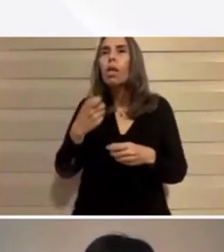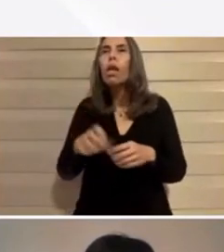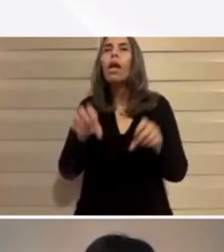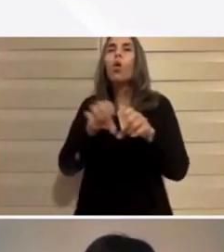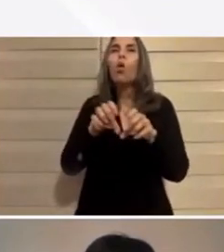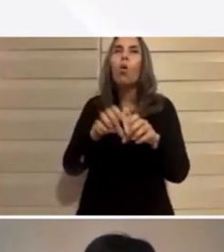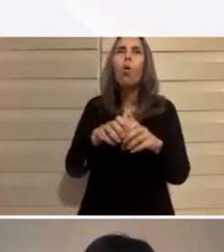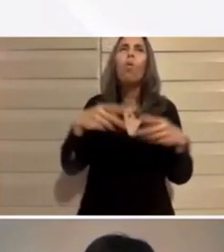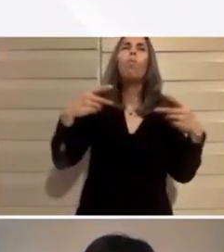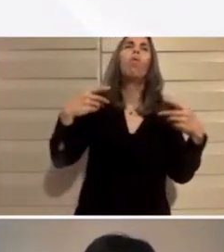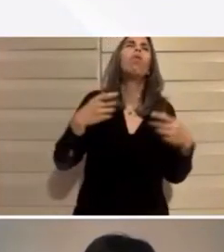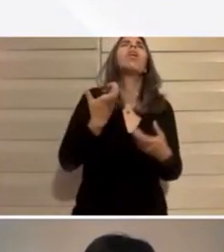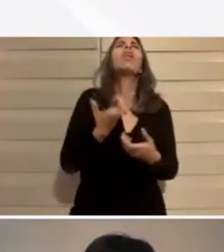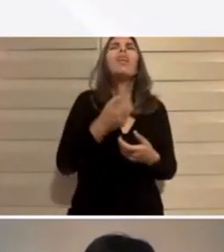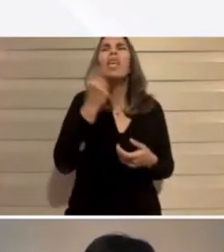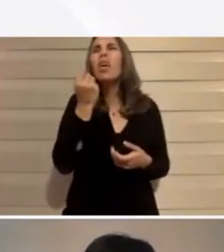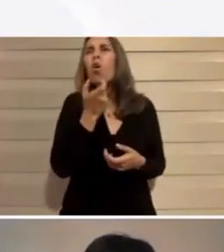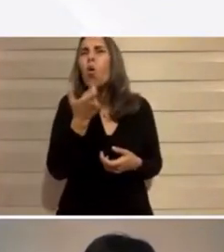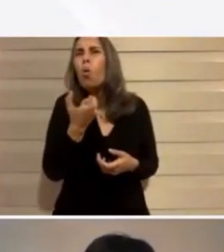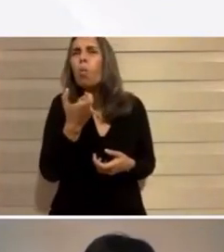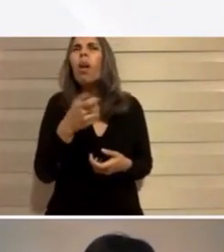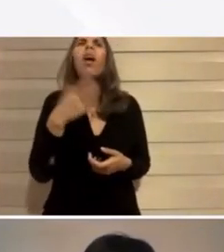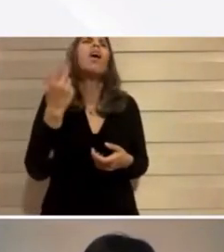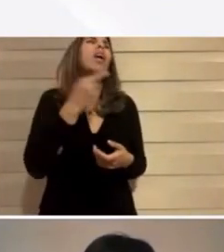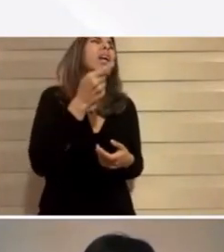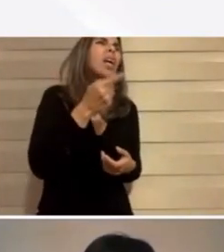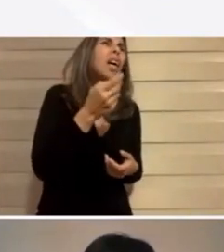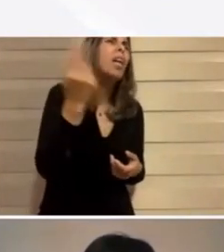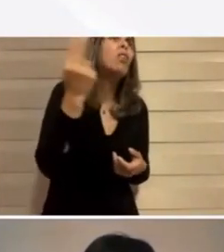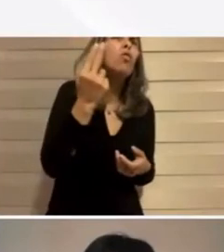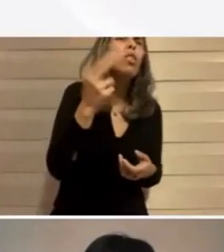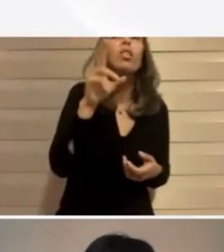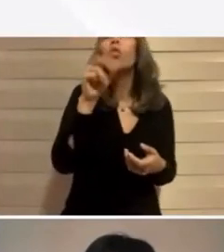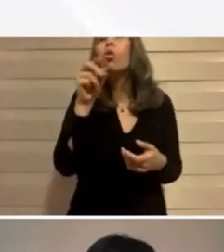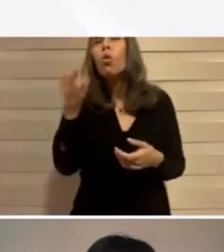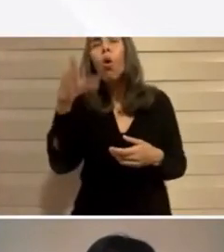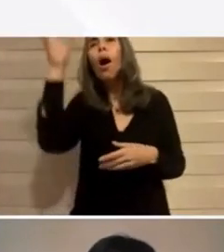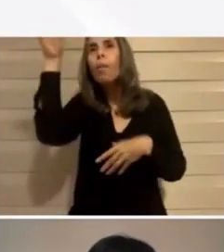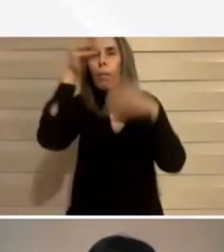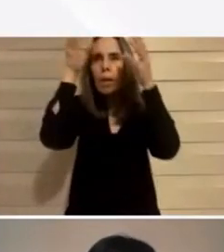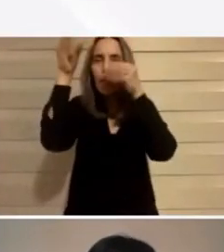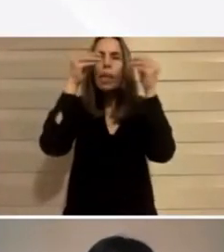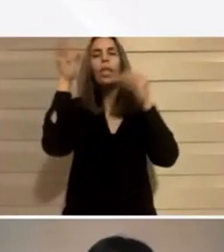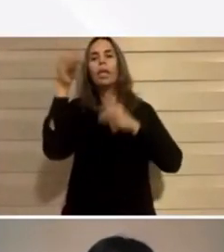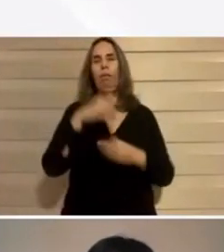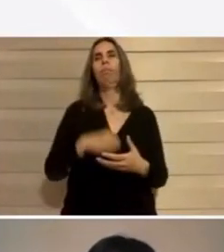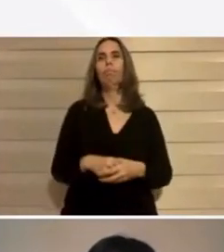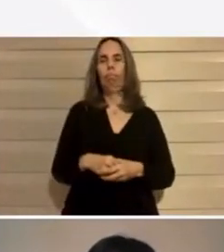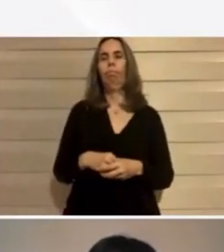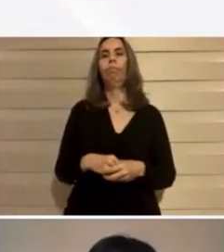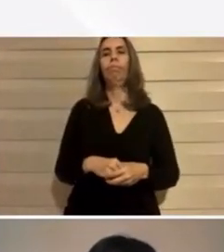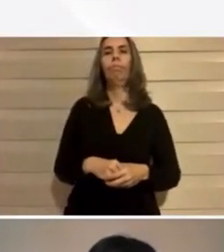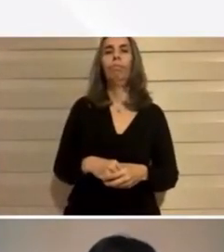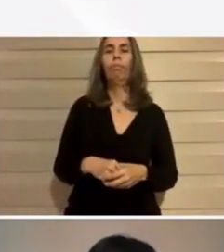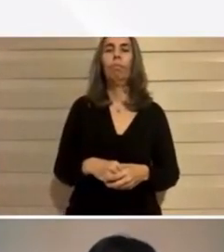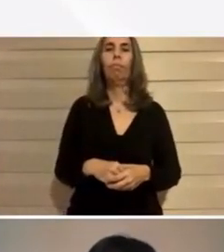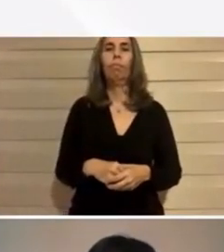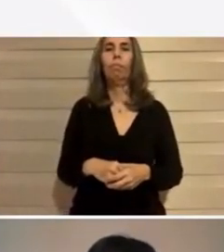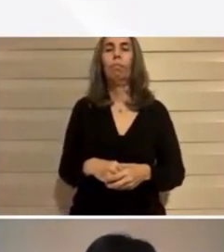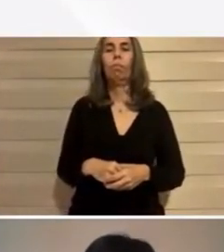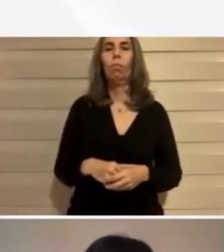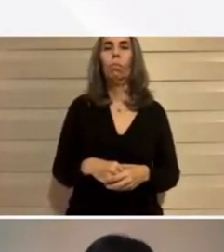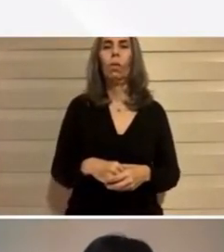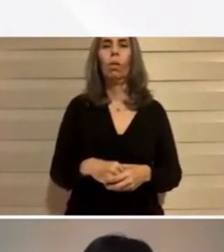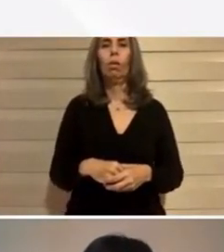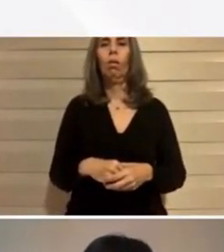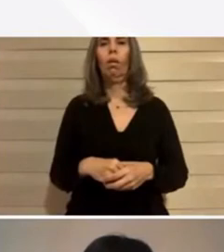esto desde muy temprana edad para que puedan forjar su patrimonio. Y con